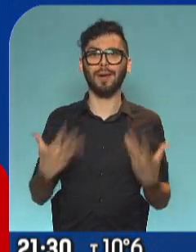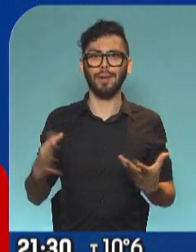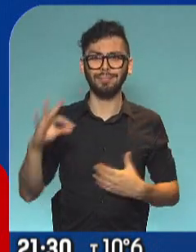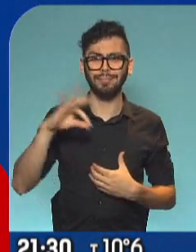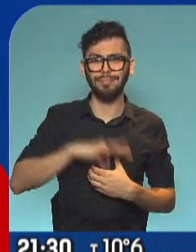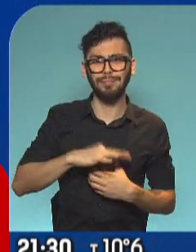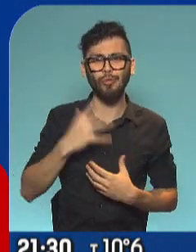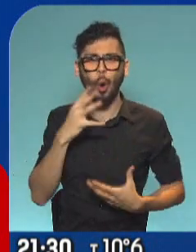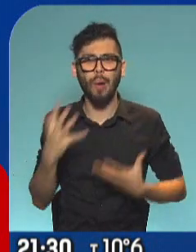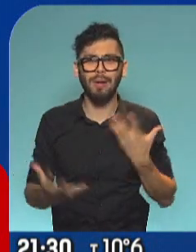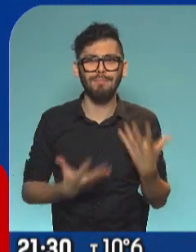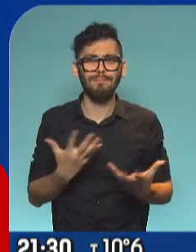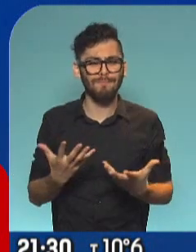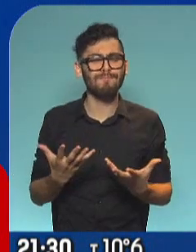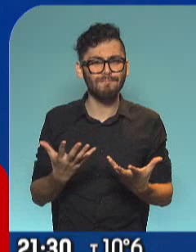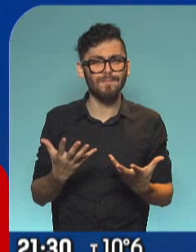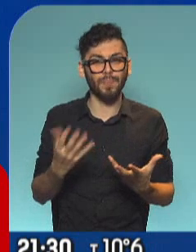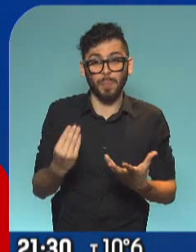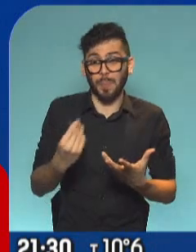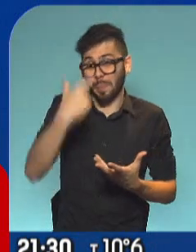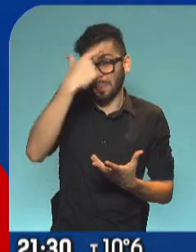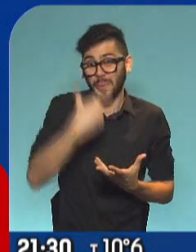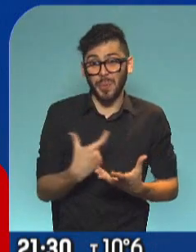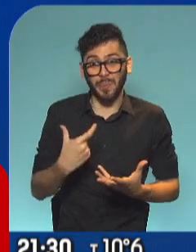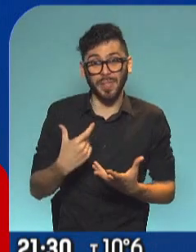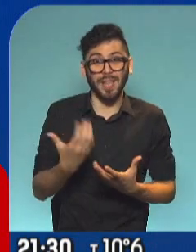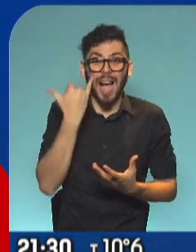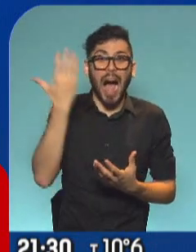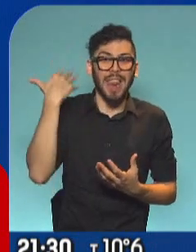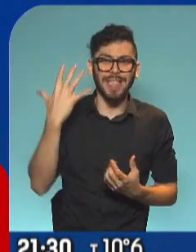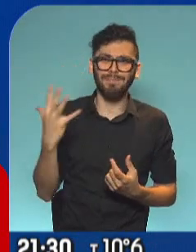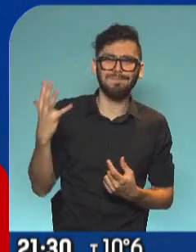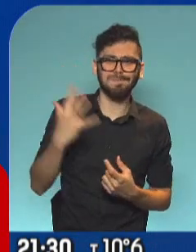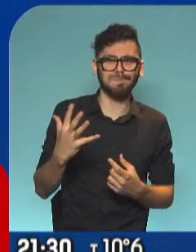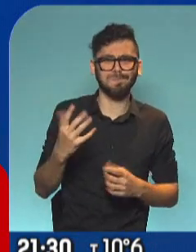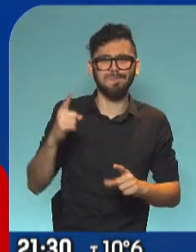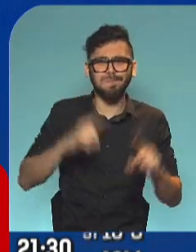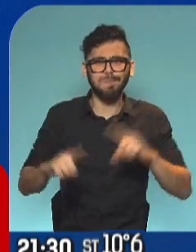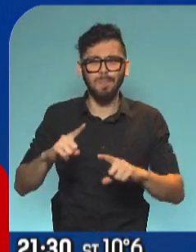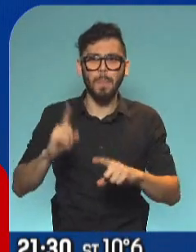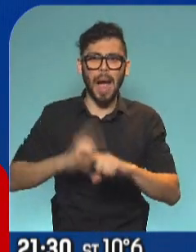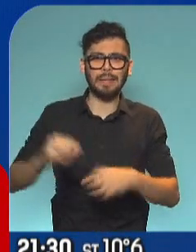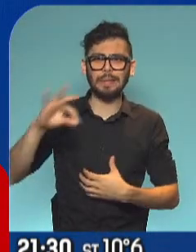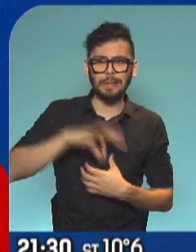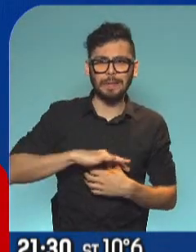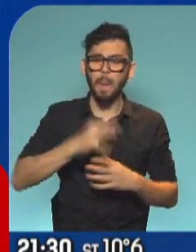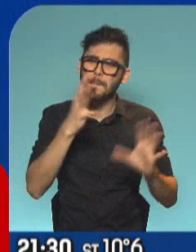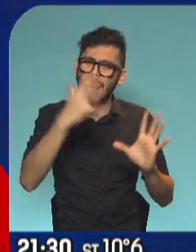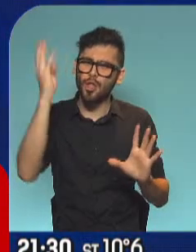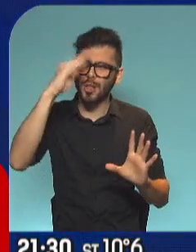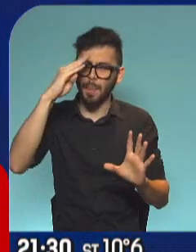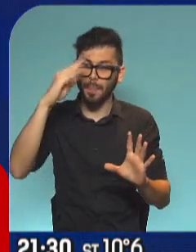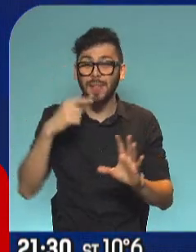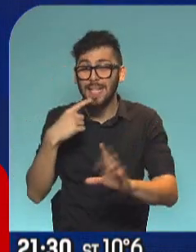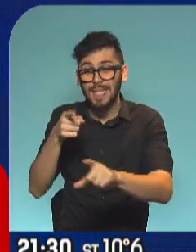candidata a presidente en la figura de alguien que también ya estaba en gestiones. Claro. Ahí tenemos algo bastante parecido, ¿no? El caso de Trump. Tal vez el